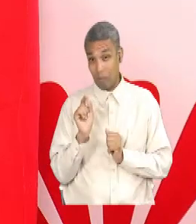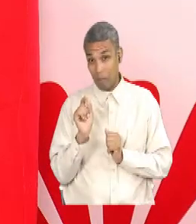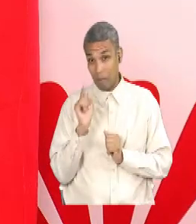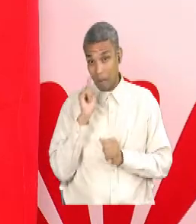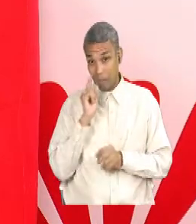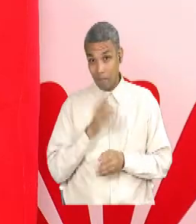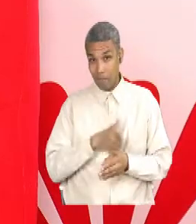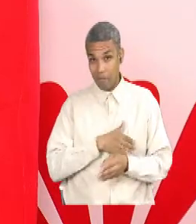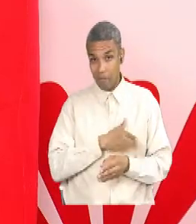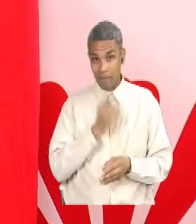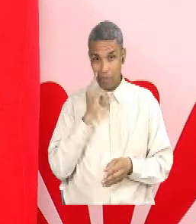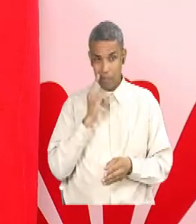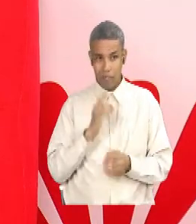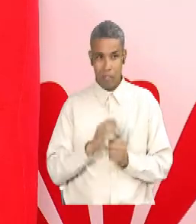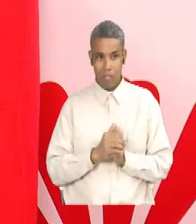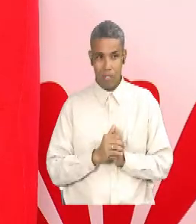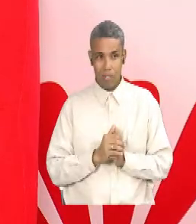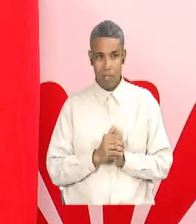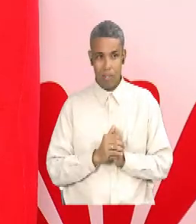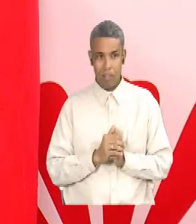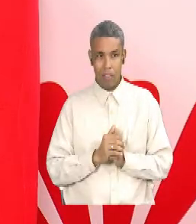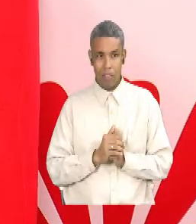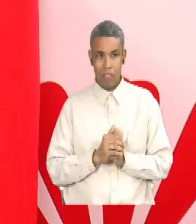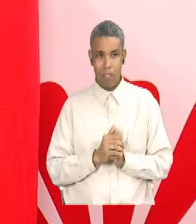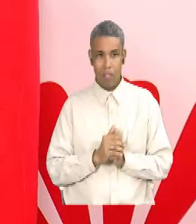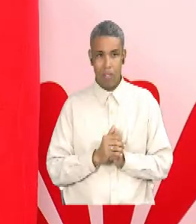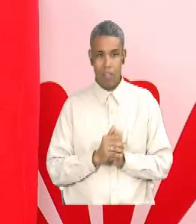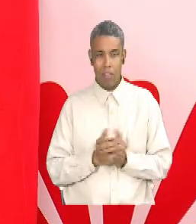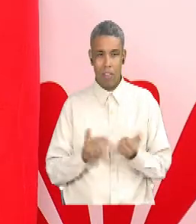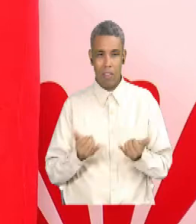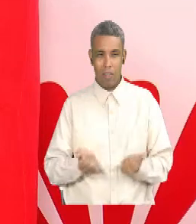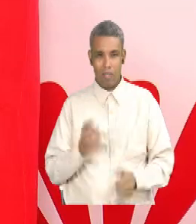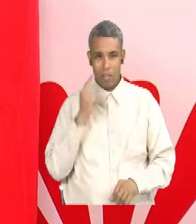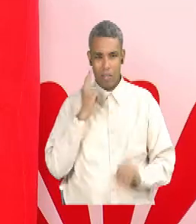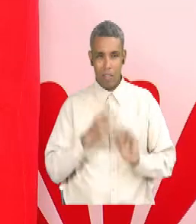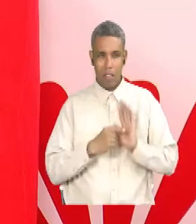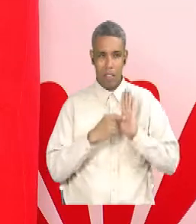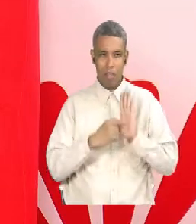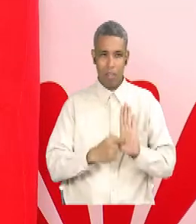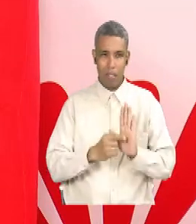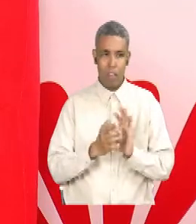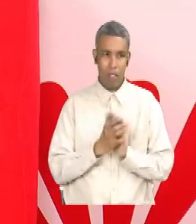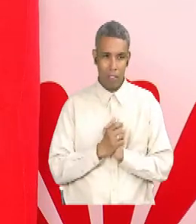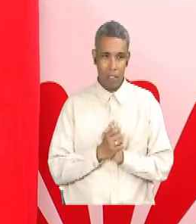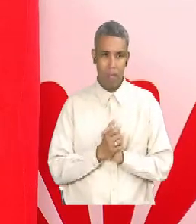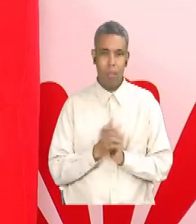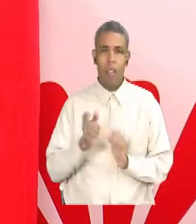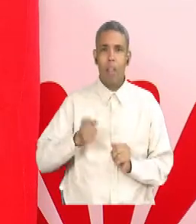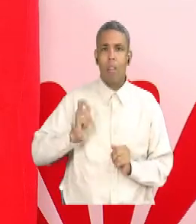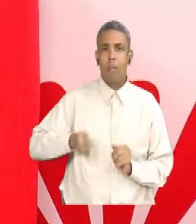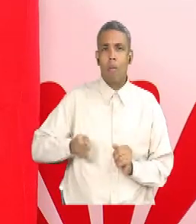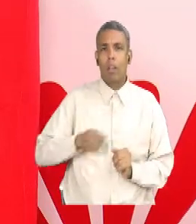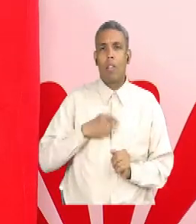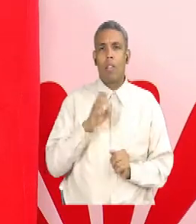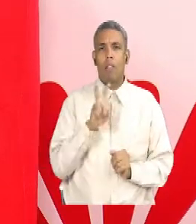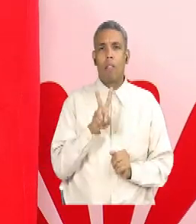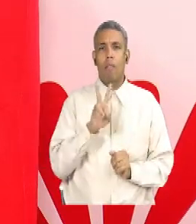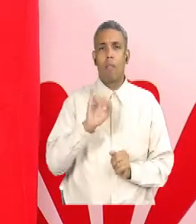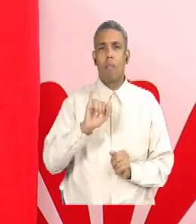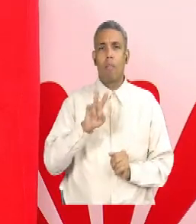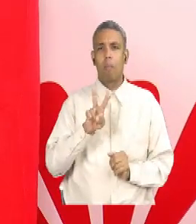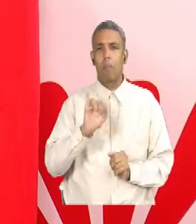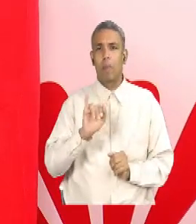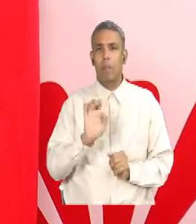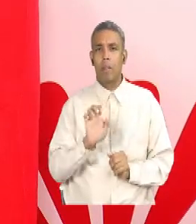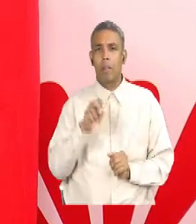la hora de hablar con nuestros expertos y yo hoy me encuentro con nuestra hermosa y experta abogada Viviana Betancourt. La pregunta